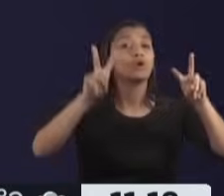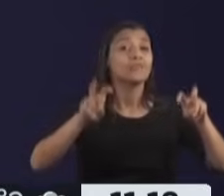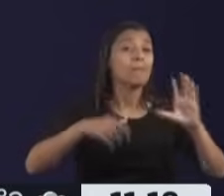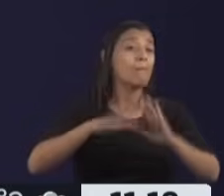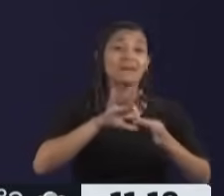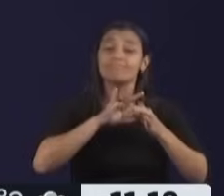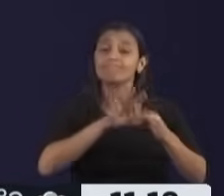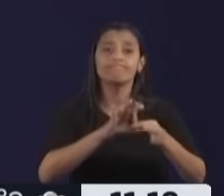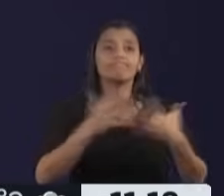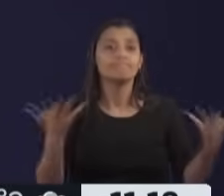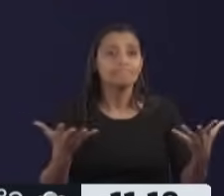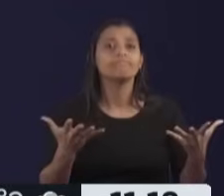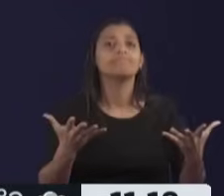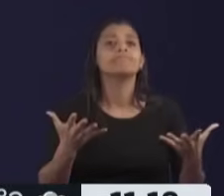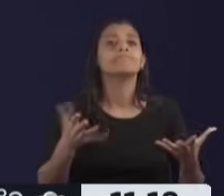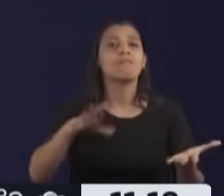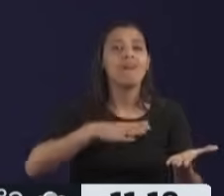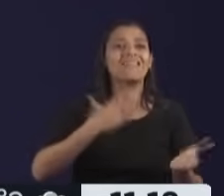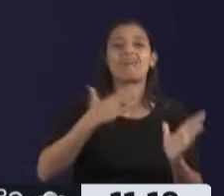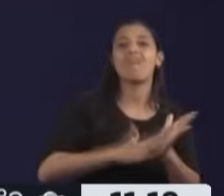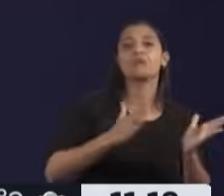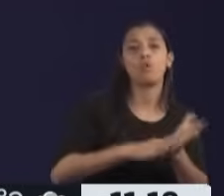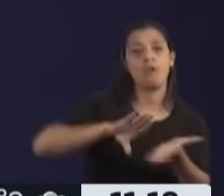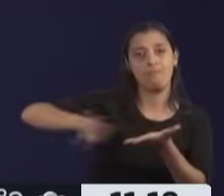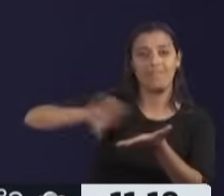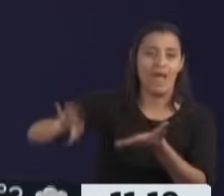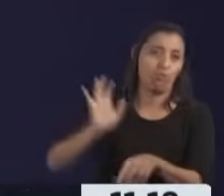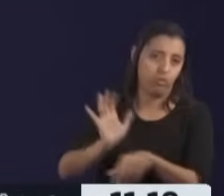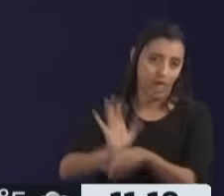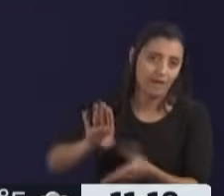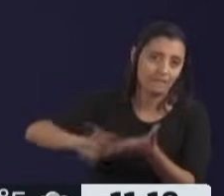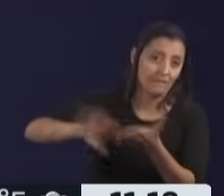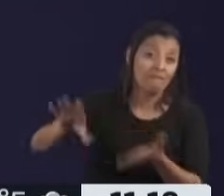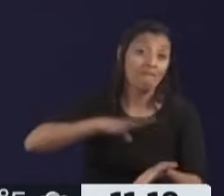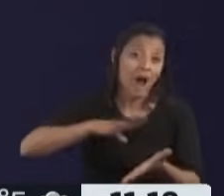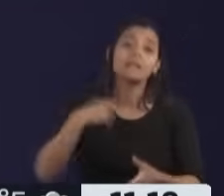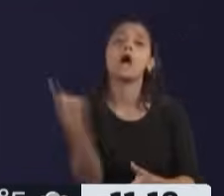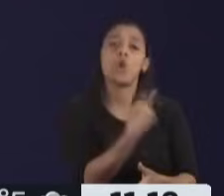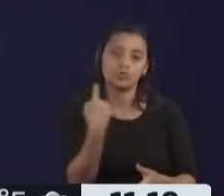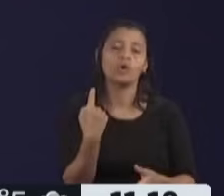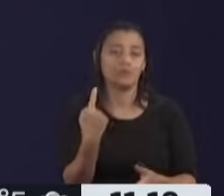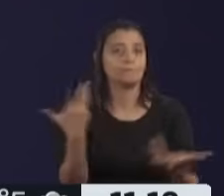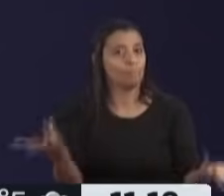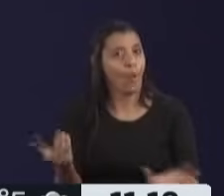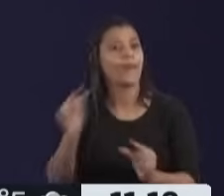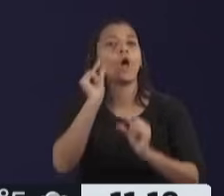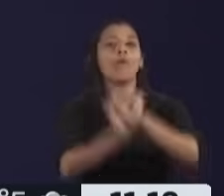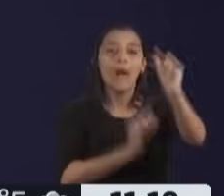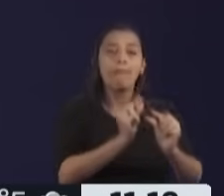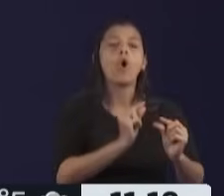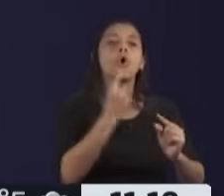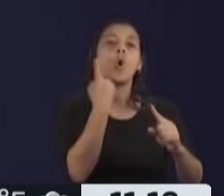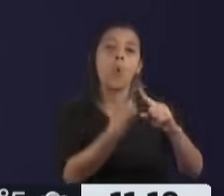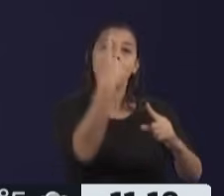de, de facturas impagas que nos han dejado sobre la mesa y que estamos agarrando una a una y